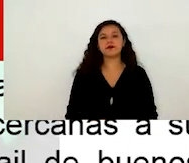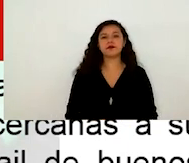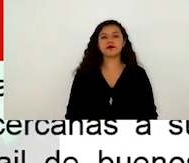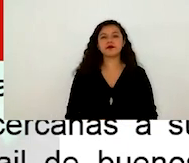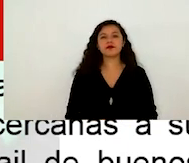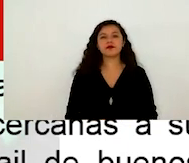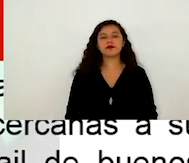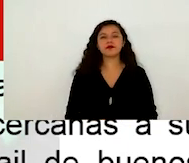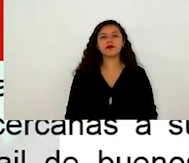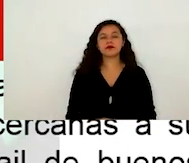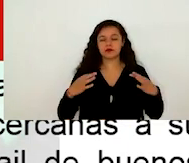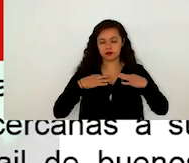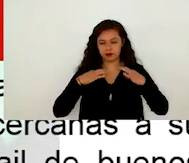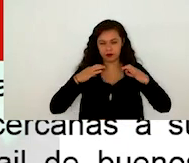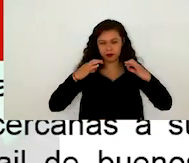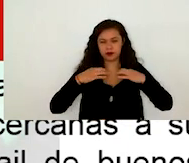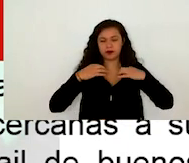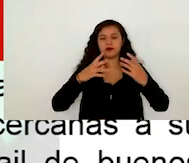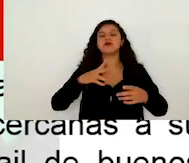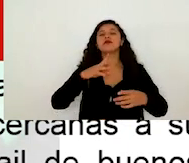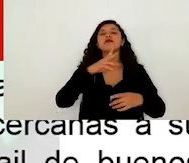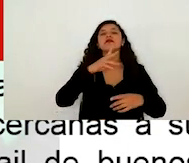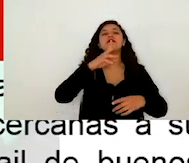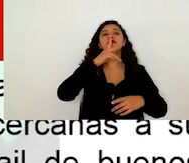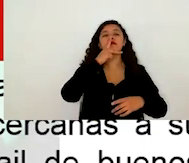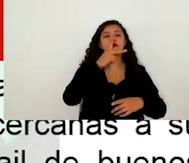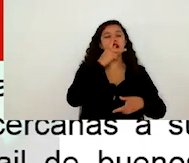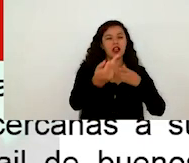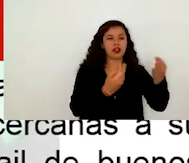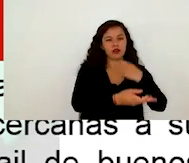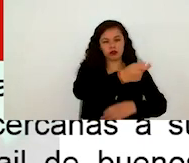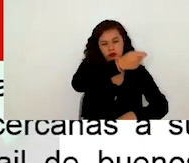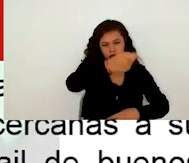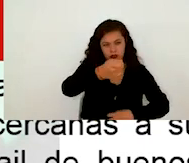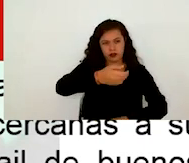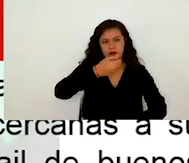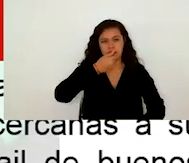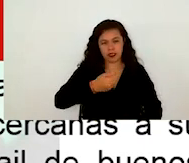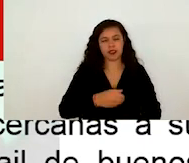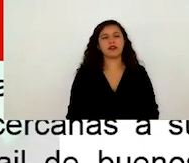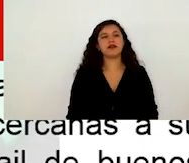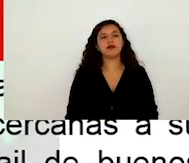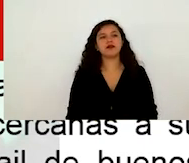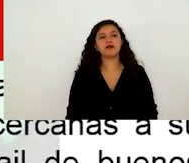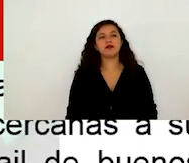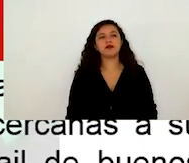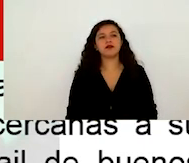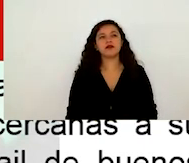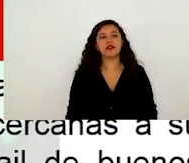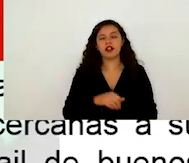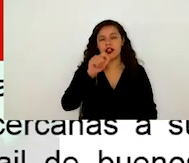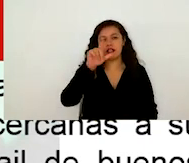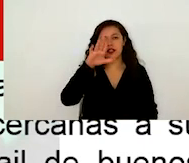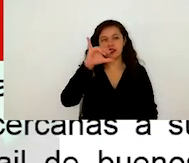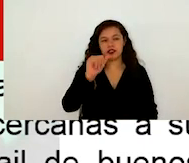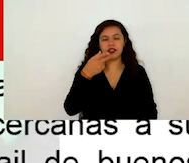en el atuendo muy bien del bar saludo a todos josefa muy bien comunicación